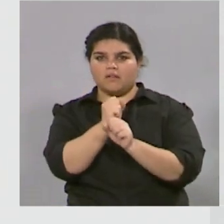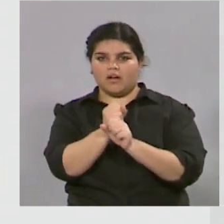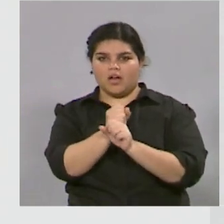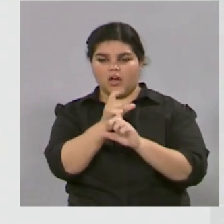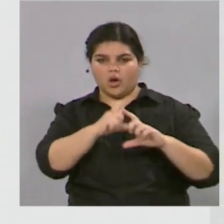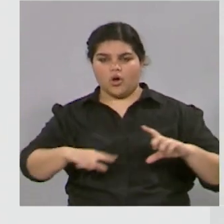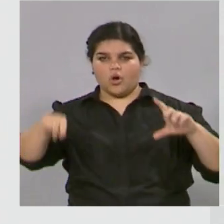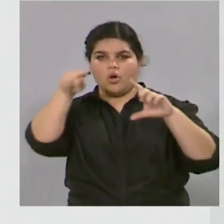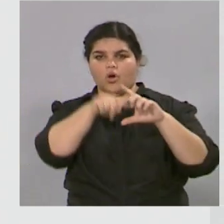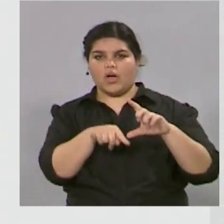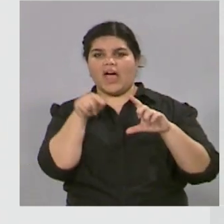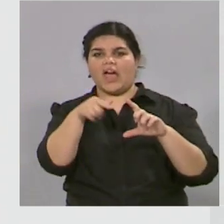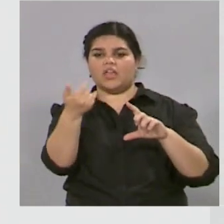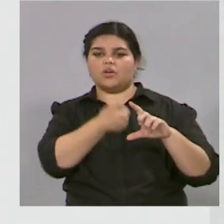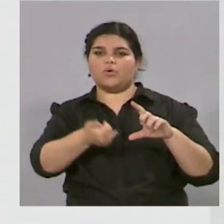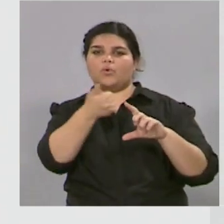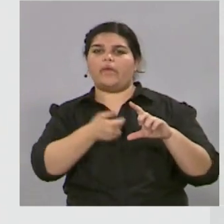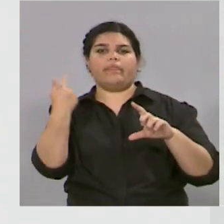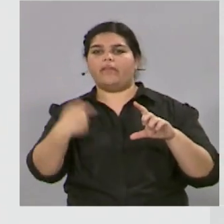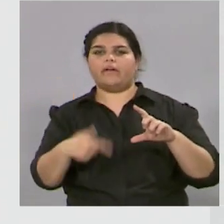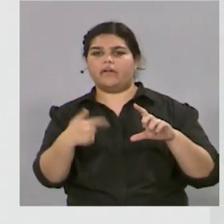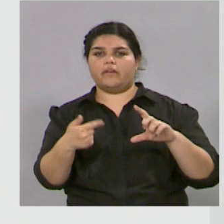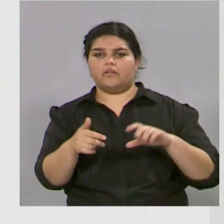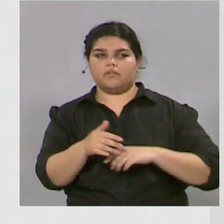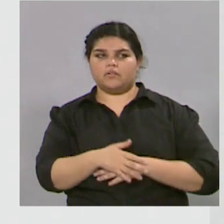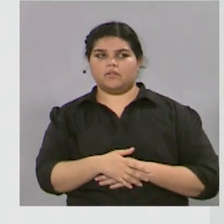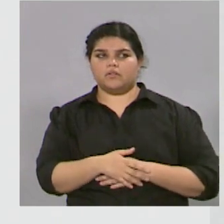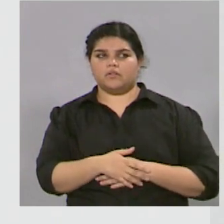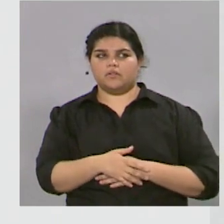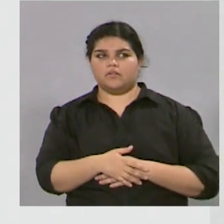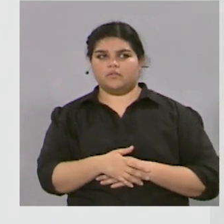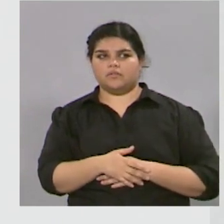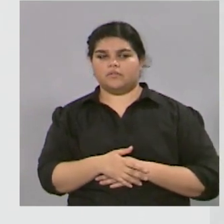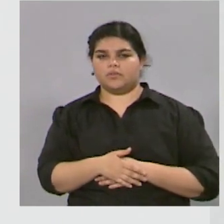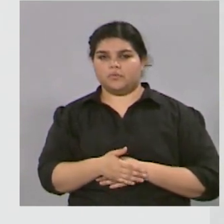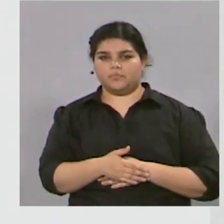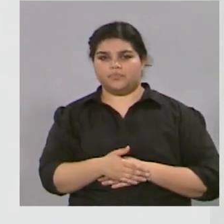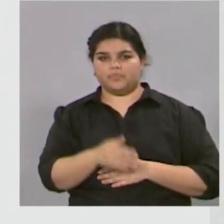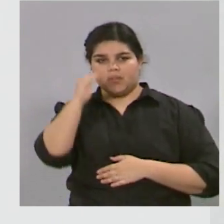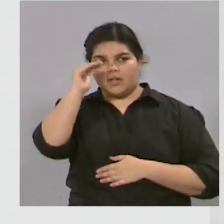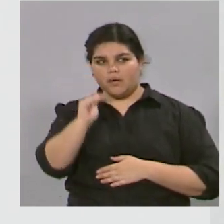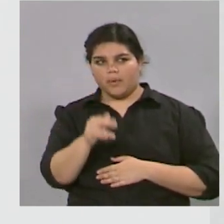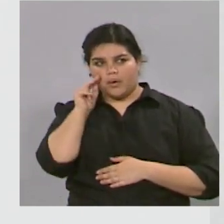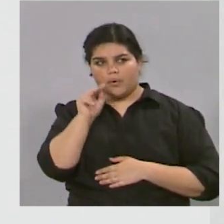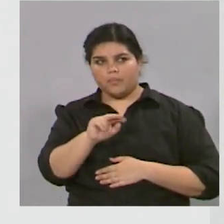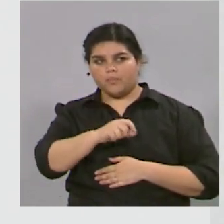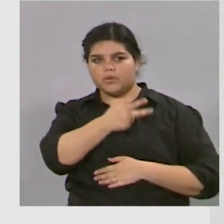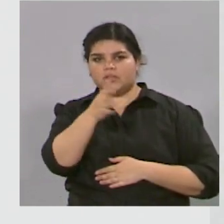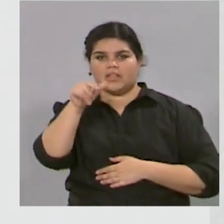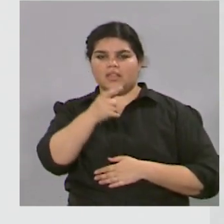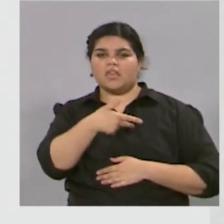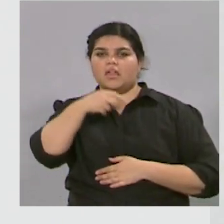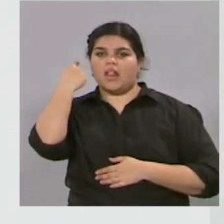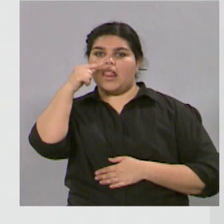torta que nos muestra, allí lo estamos viendo, vamos a bajar para ver el porcentaje, que nos dice que el color